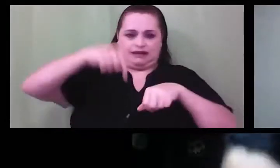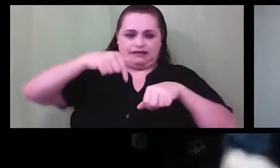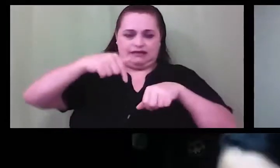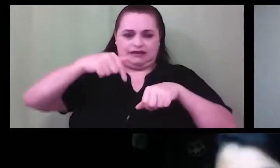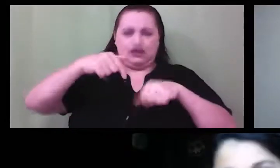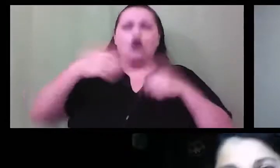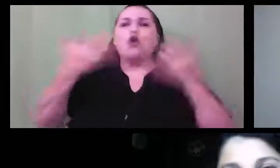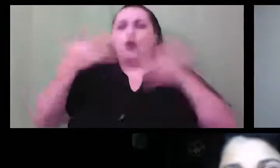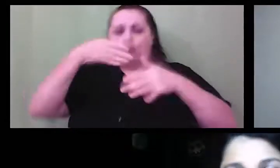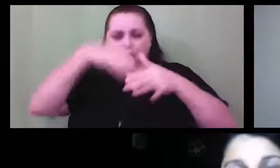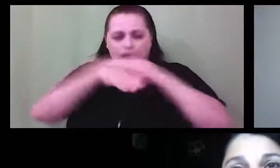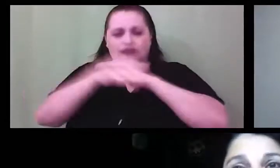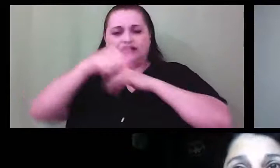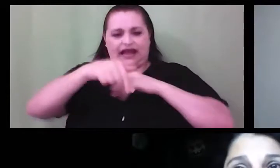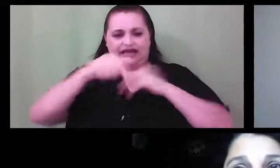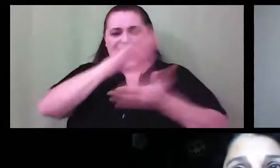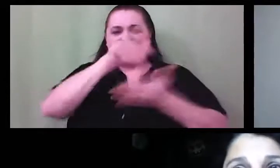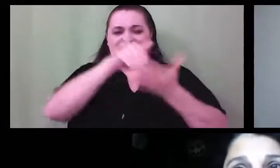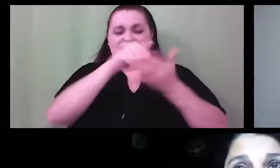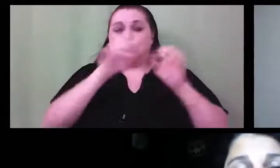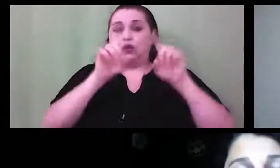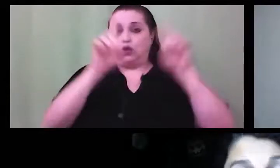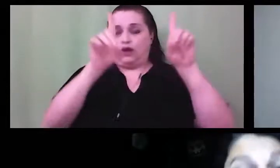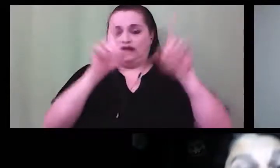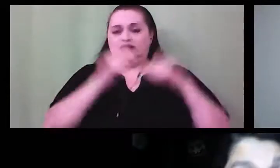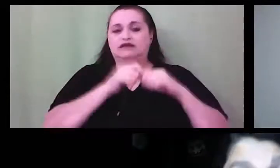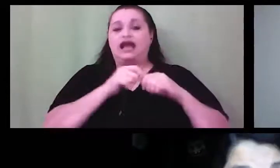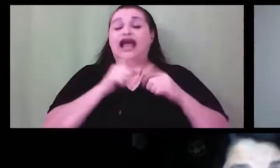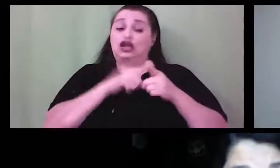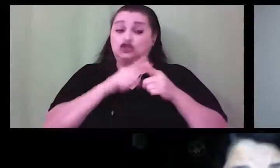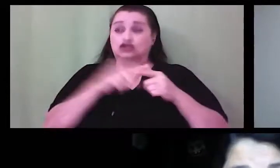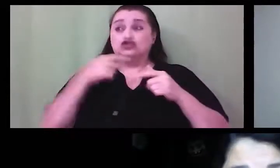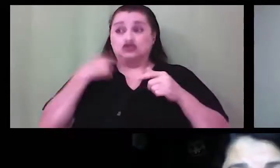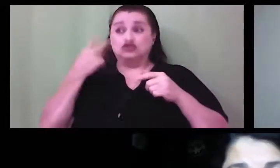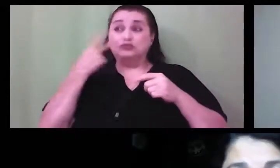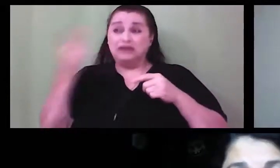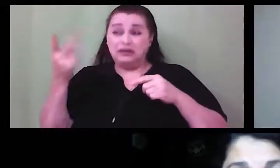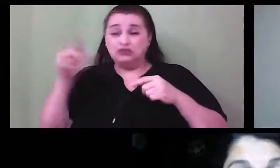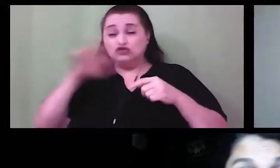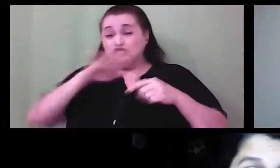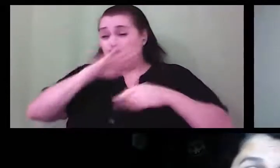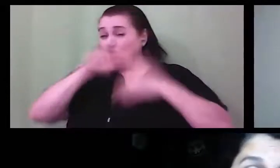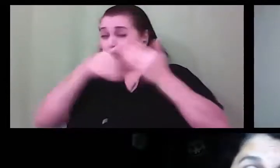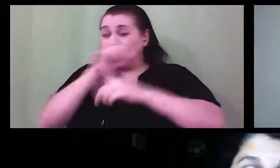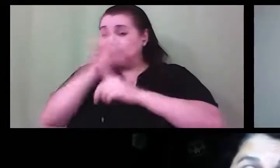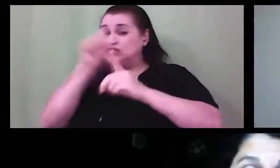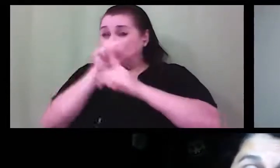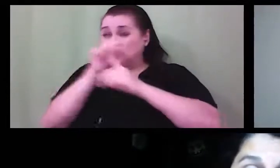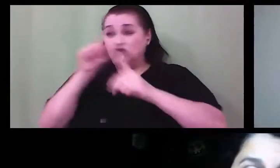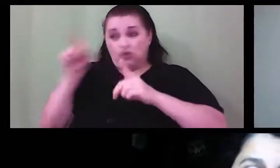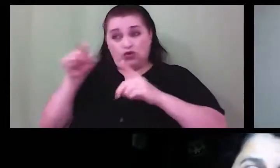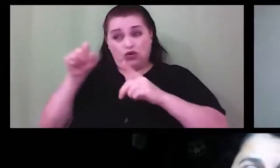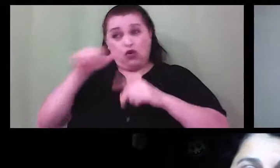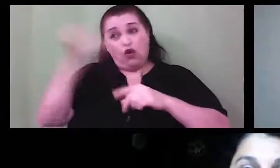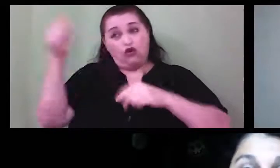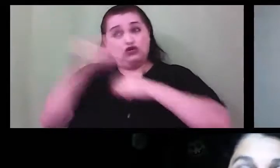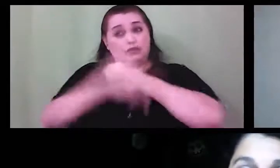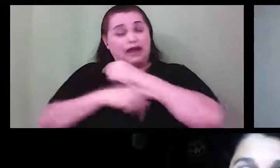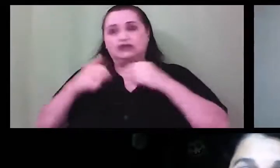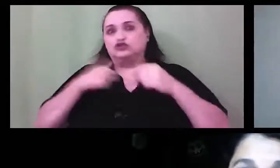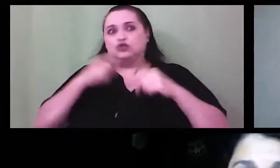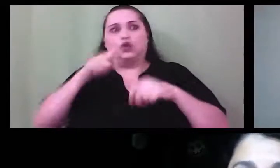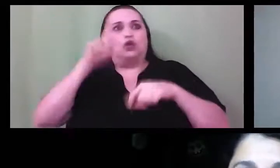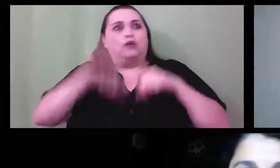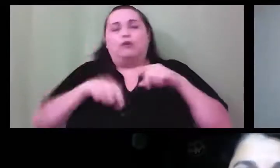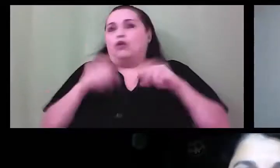el ingreso aquí al centro educativo? Nosotros, entonces, al ver eso, que ya yo, digamos, es que ya no puedo más porque yo no sé,